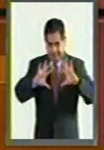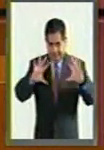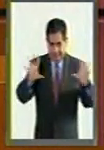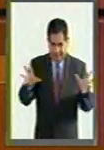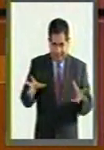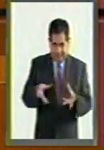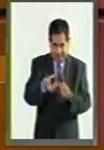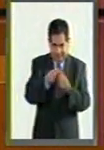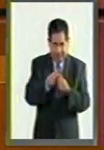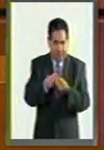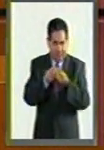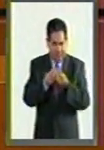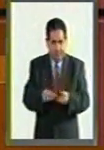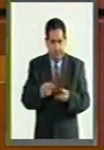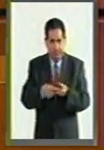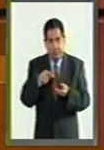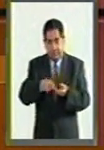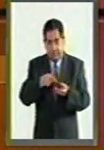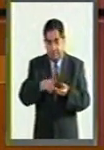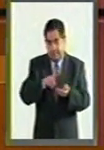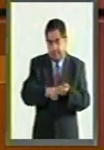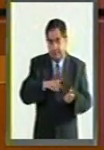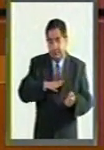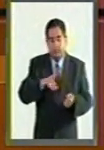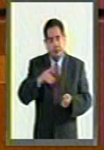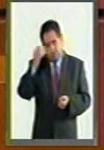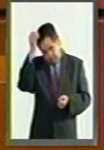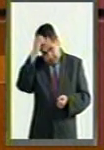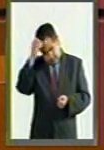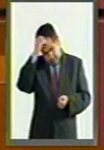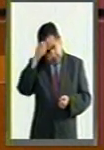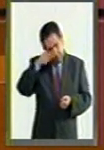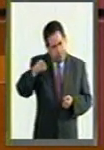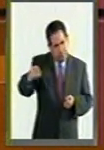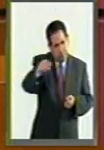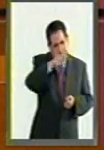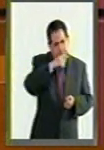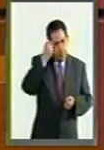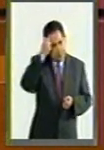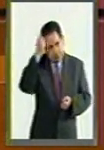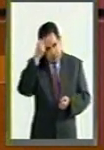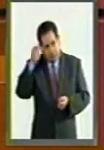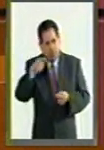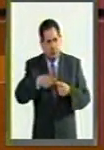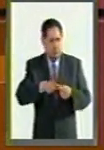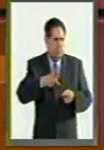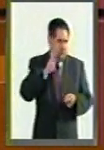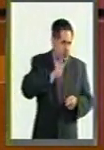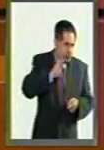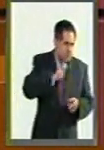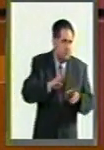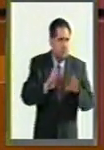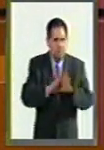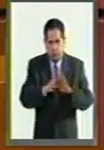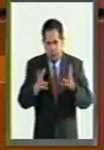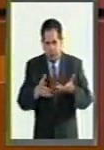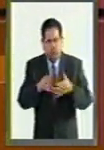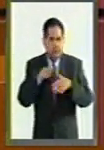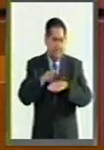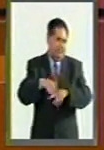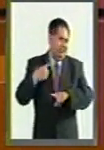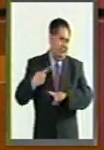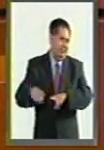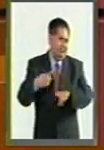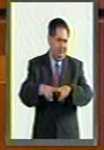recoge las opiniones sobre los planteamientos teóricos y prácticos relacionados con los